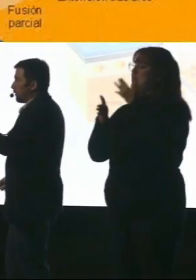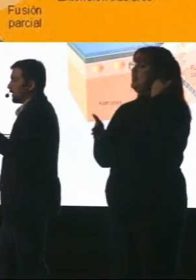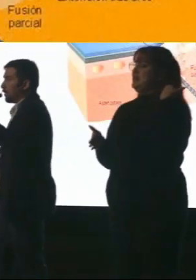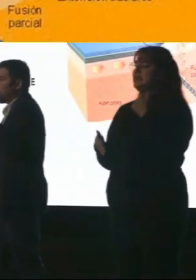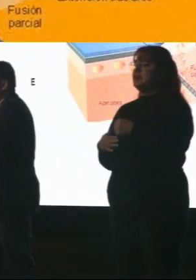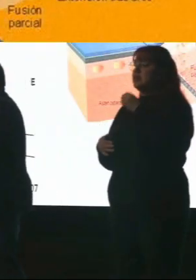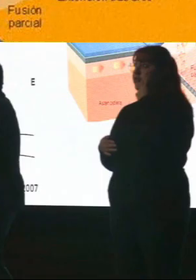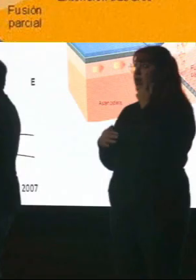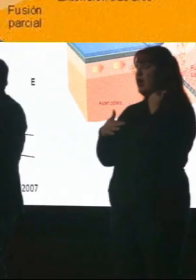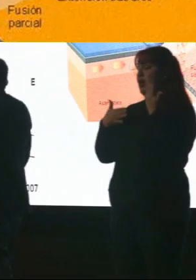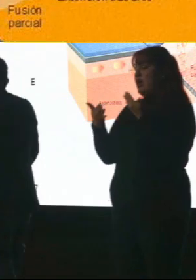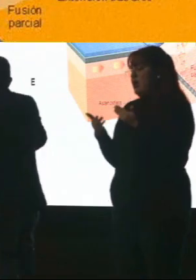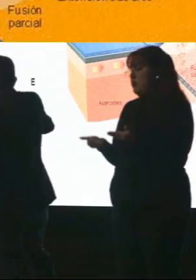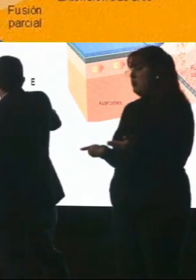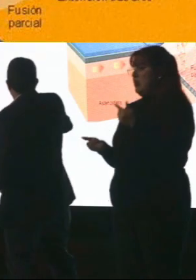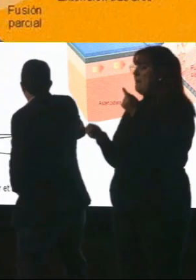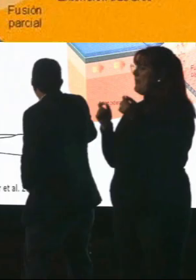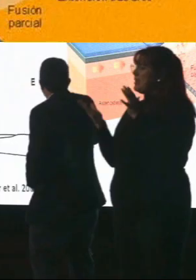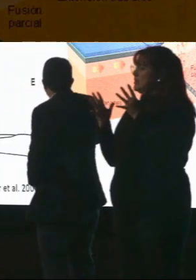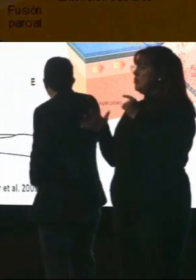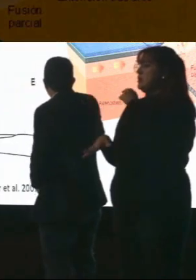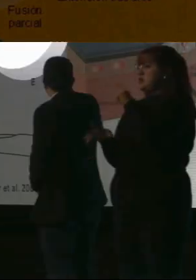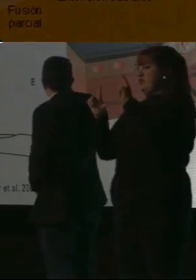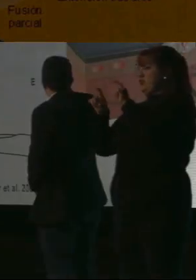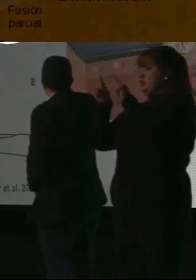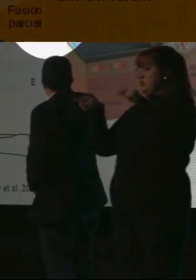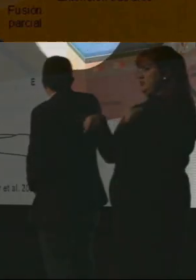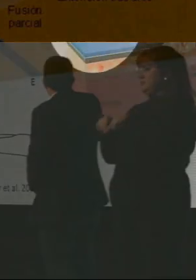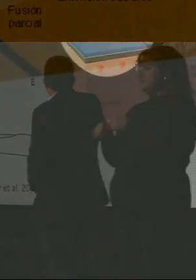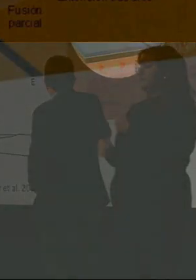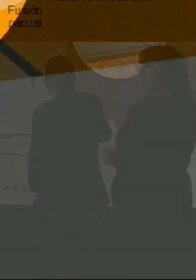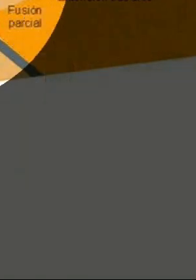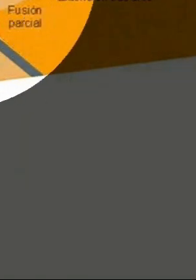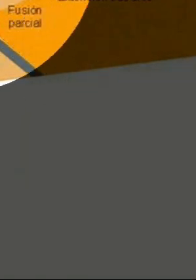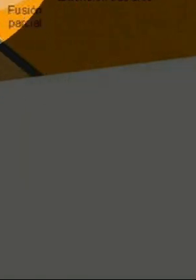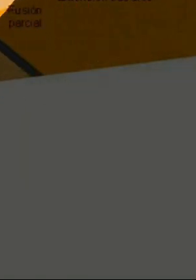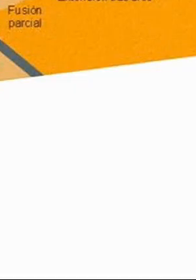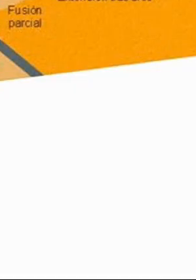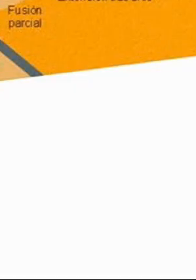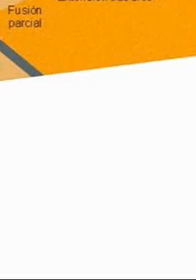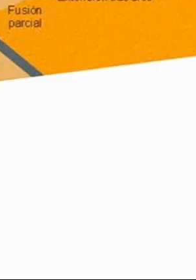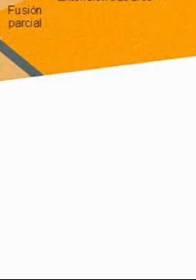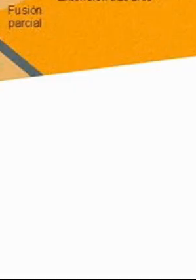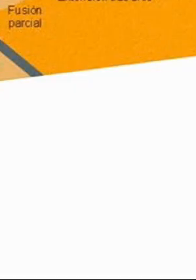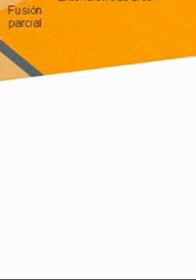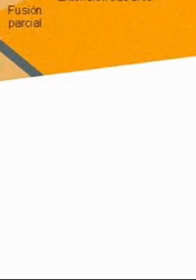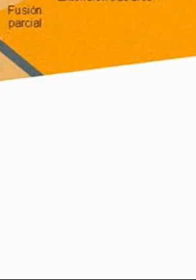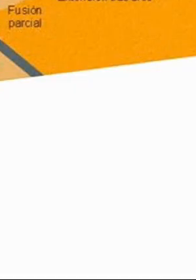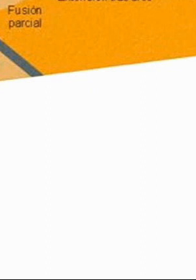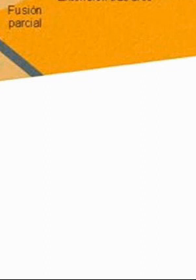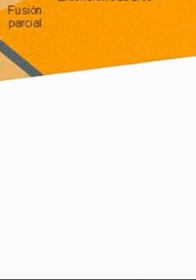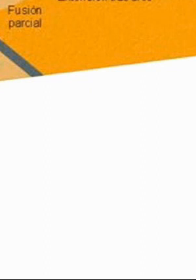actual, sería algo similar a esto. Una subducción con un arco de isla, que son los volcanes, una